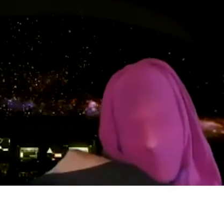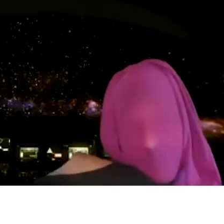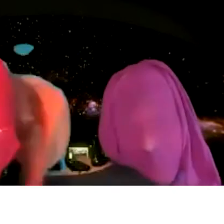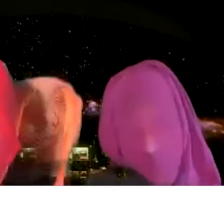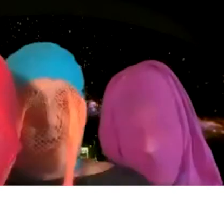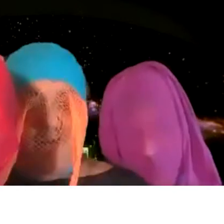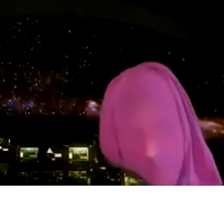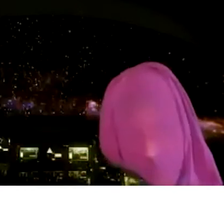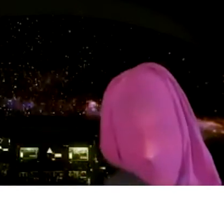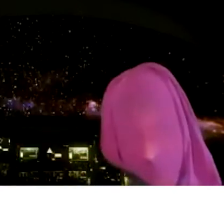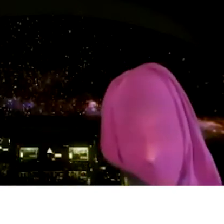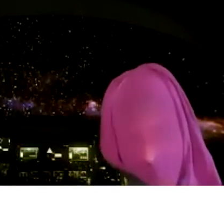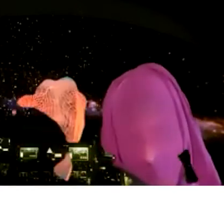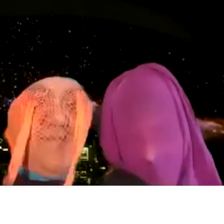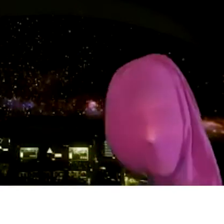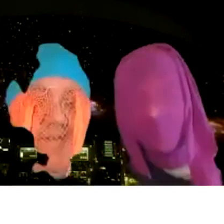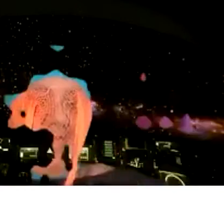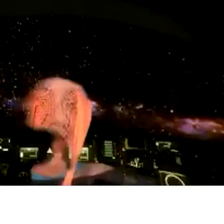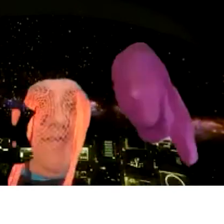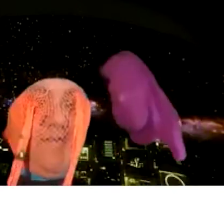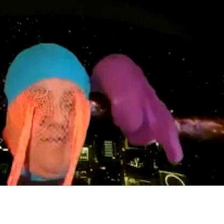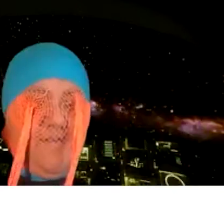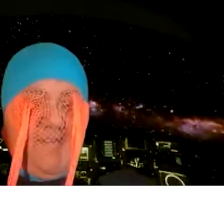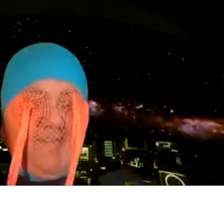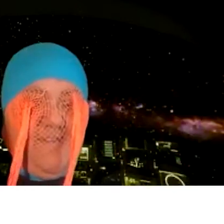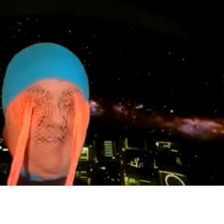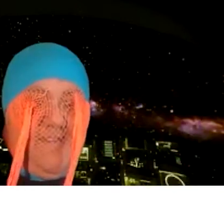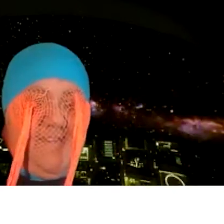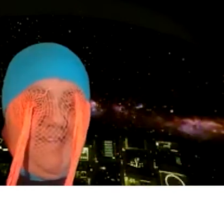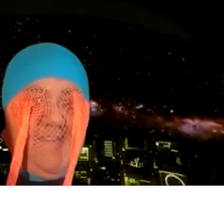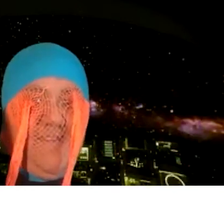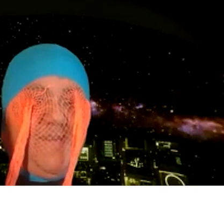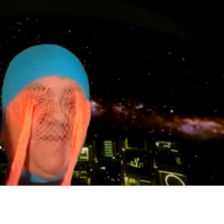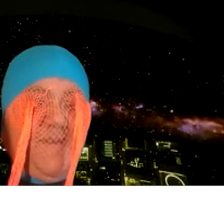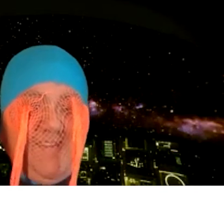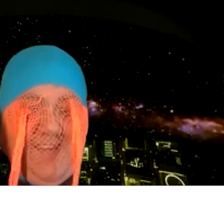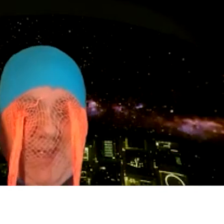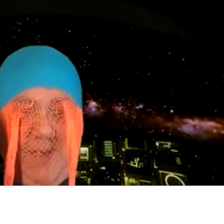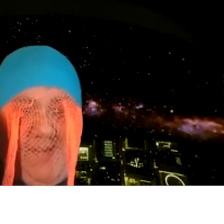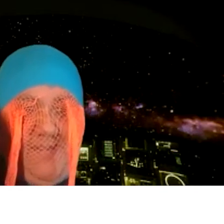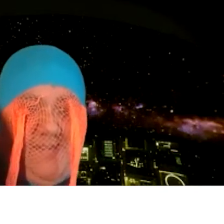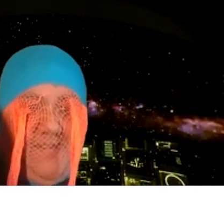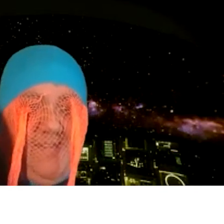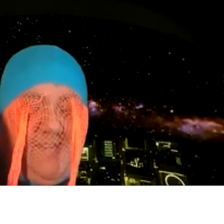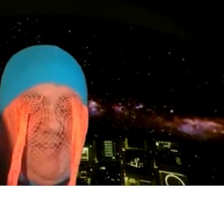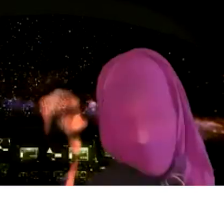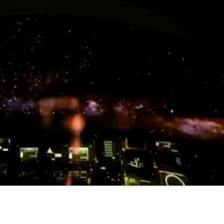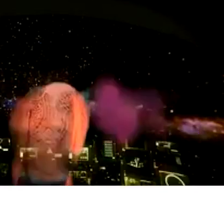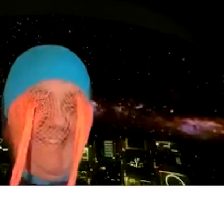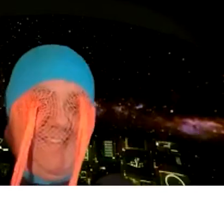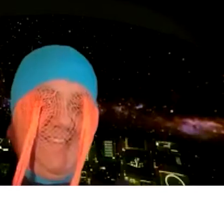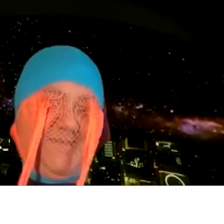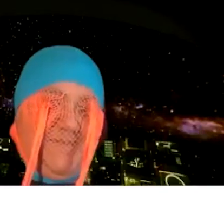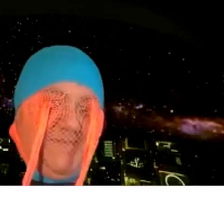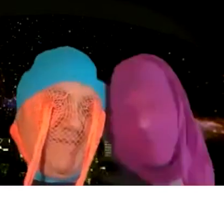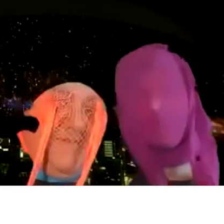un grupo de trabajo feminista queer, trabajando en canciones, videoclips, publicaciones, do it yourself, lecturas de